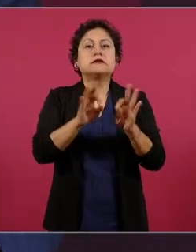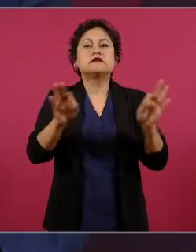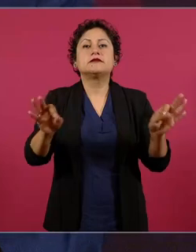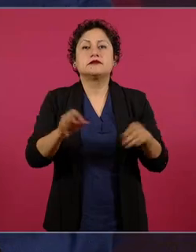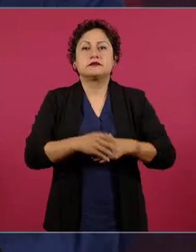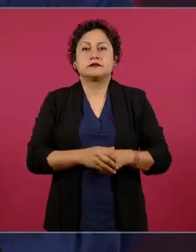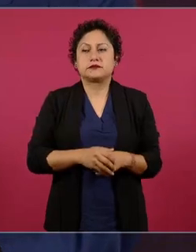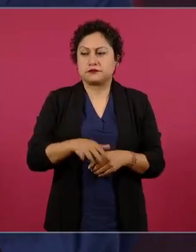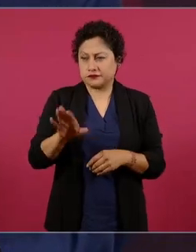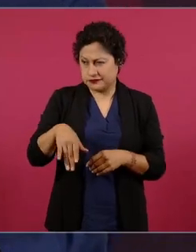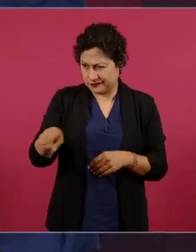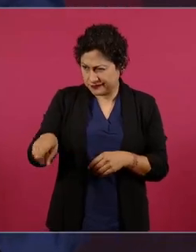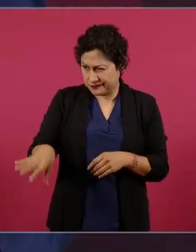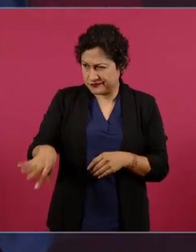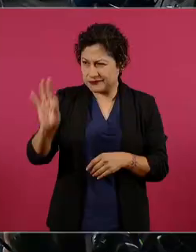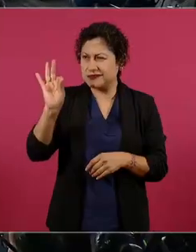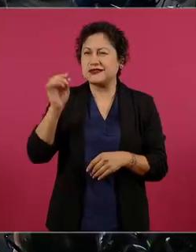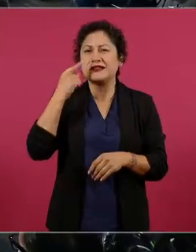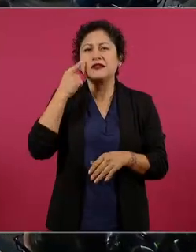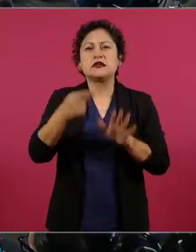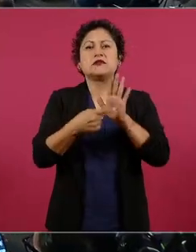A ver si la conseguimos.